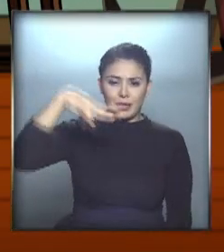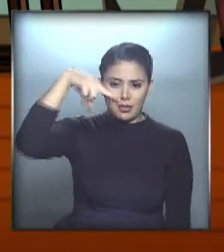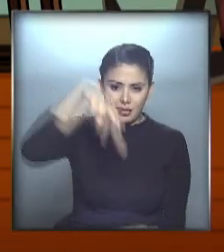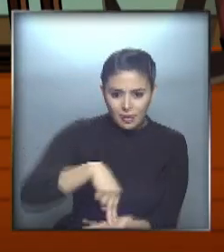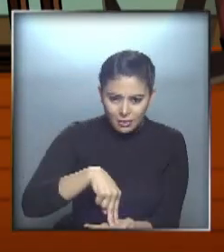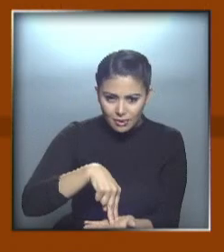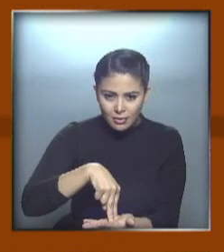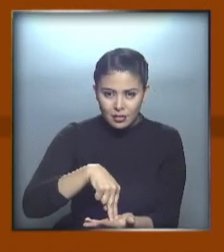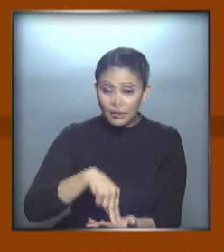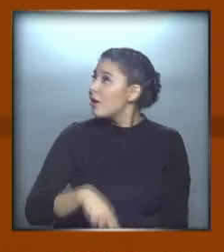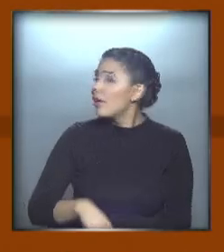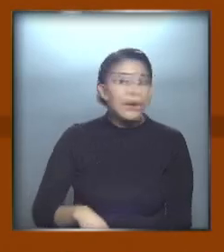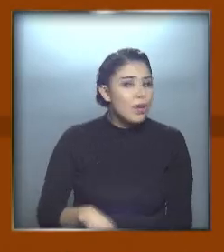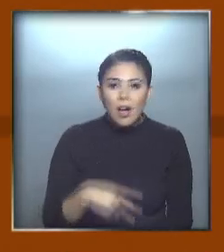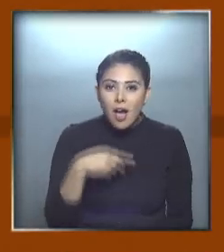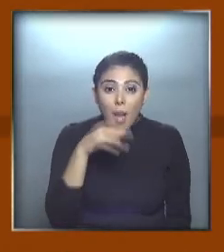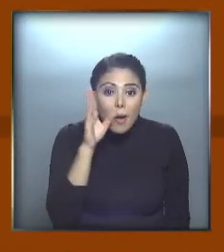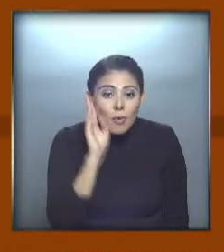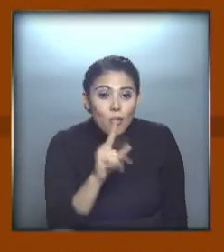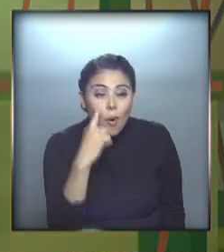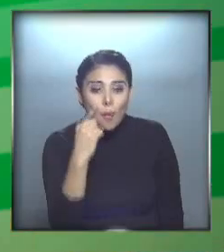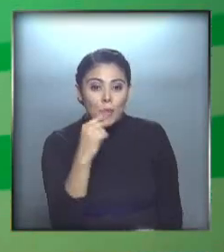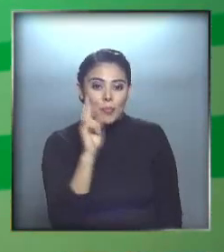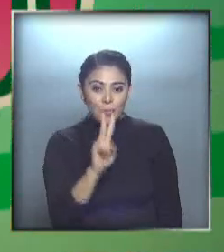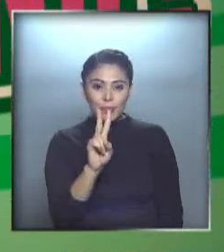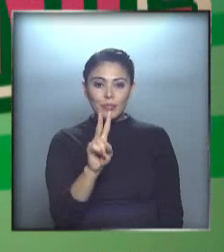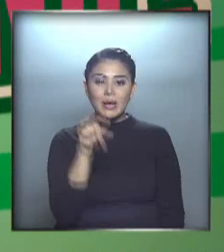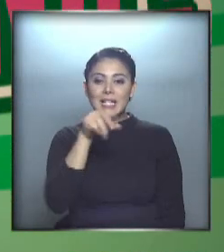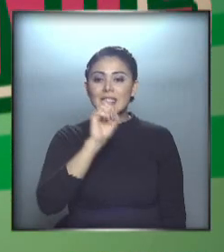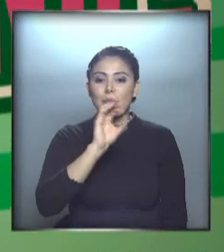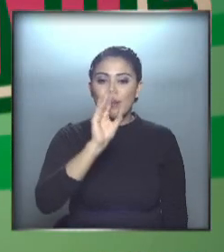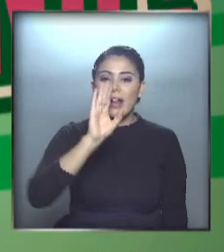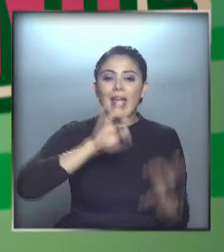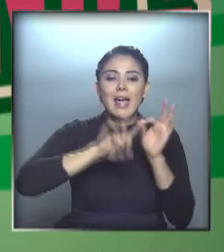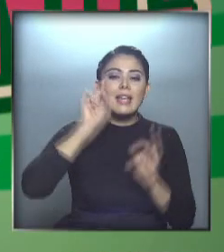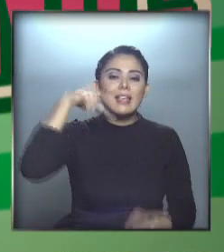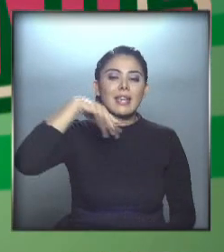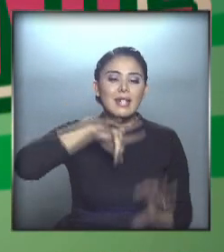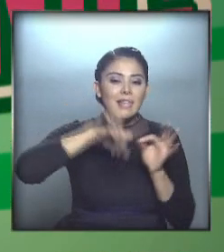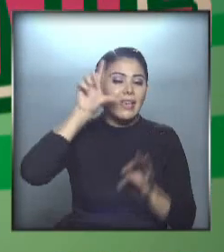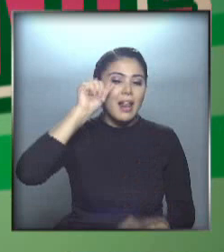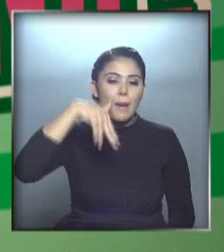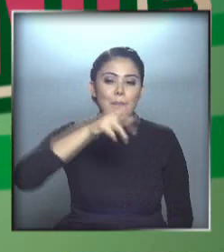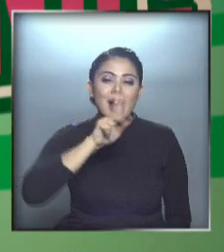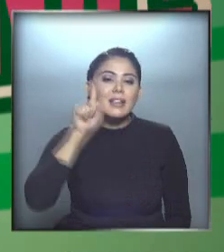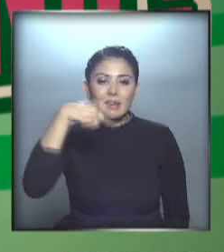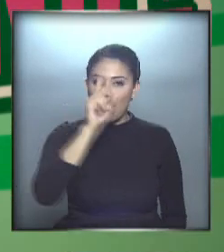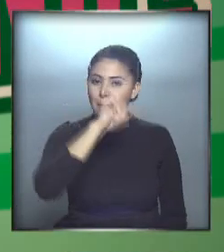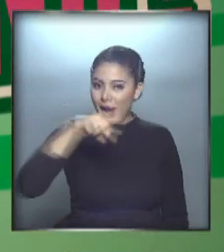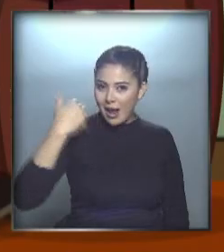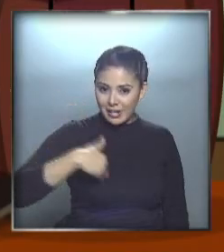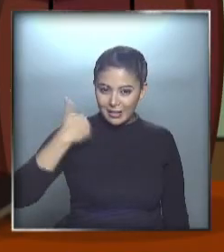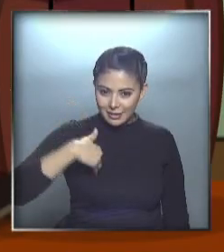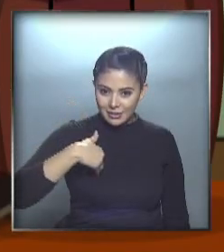¡Au! ¿Benito Quinquela Martín? Benito Quinquela Martín, pintor